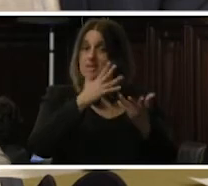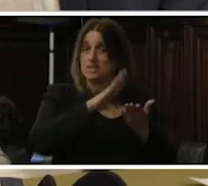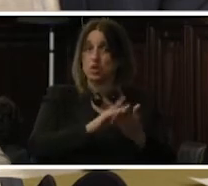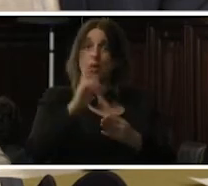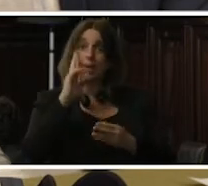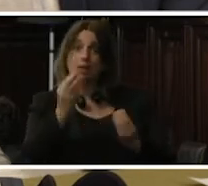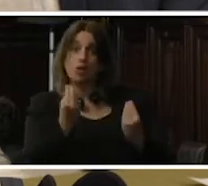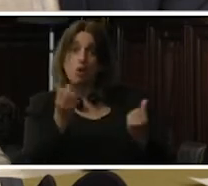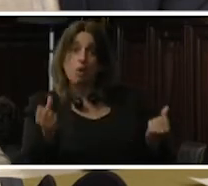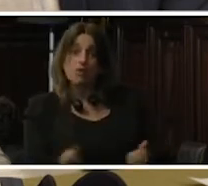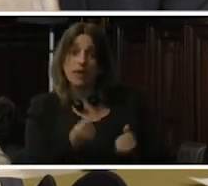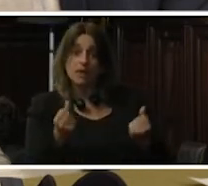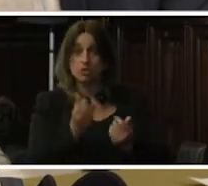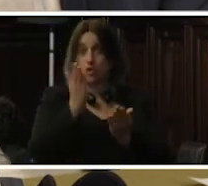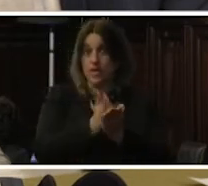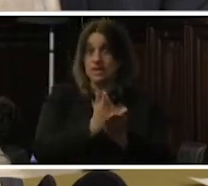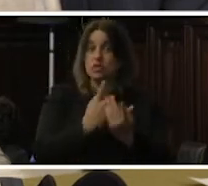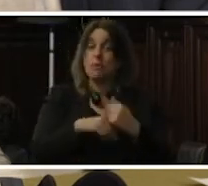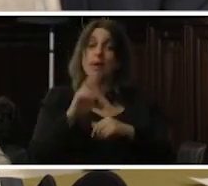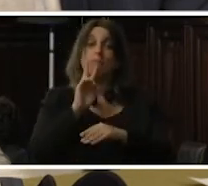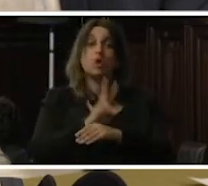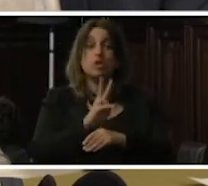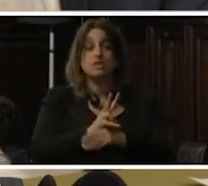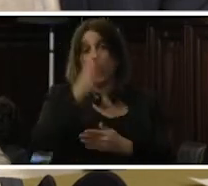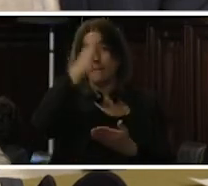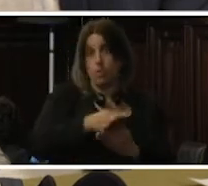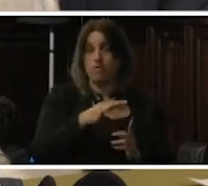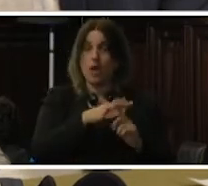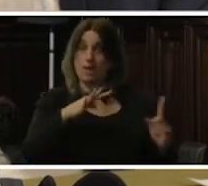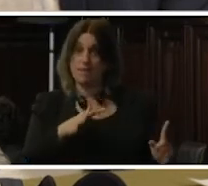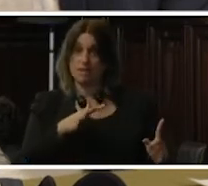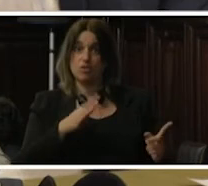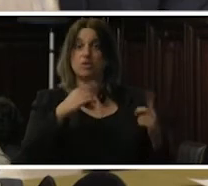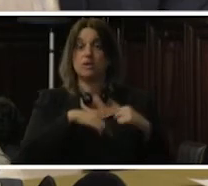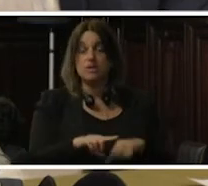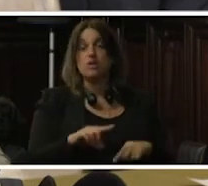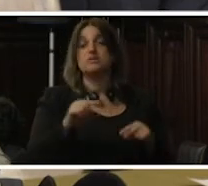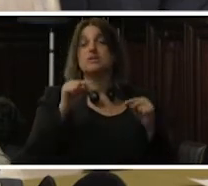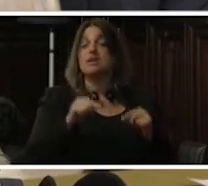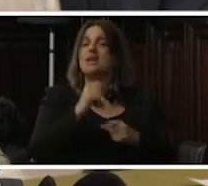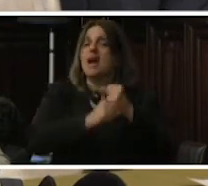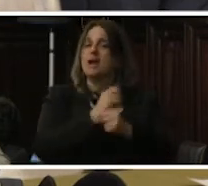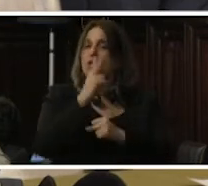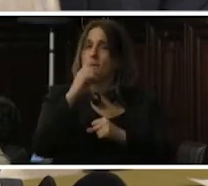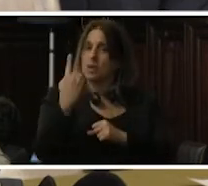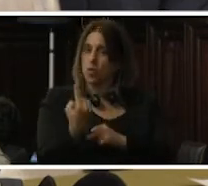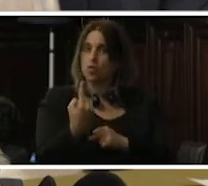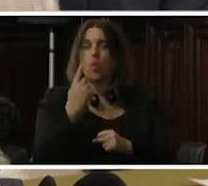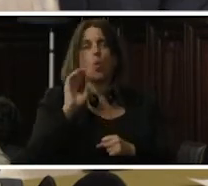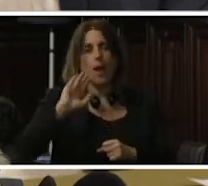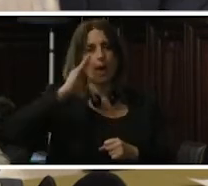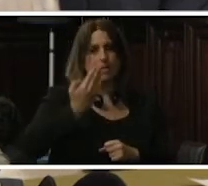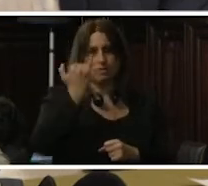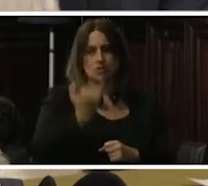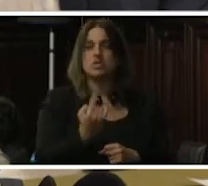de hecho y de derecho para la protección de los pueblos en aislamiento. En el año 2001 hubo un reconocimiento